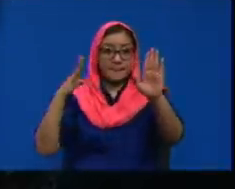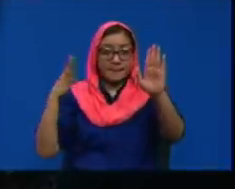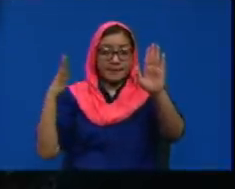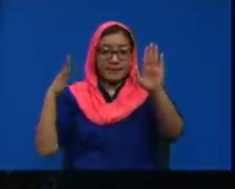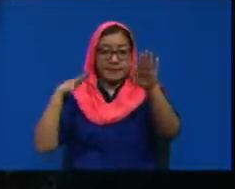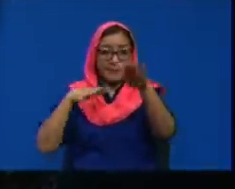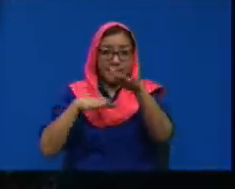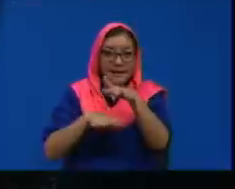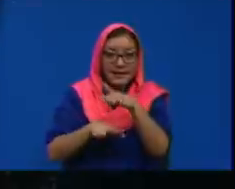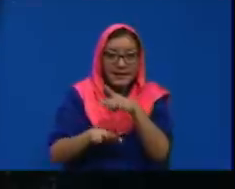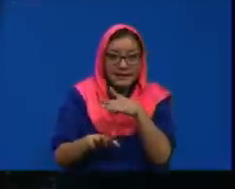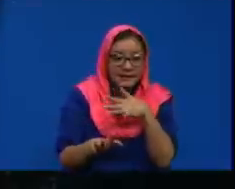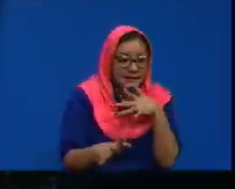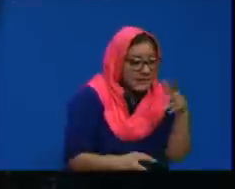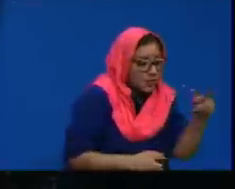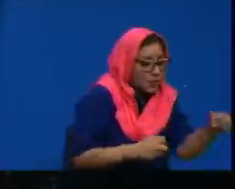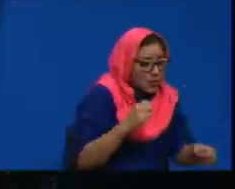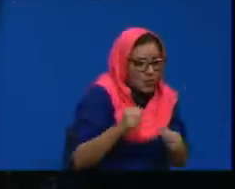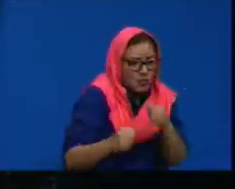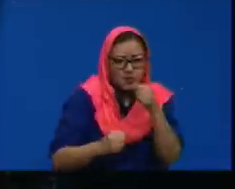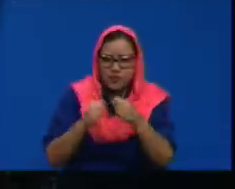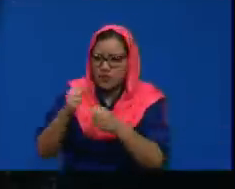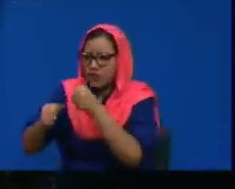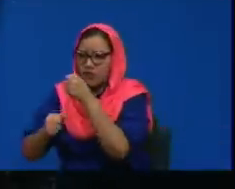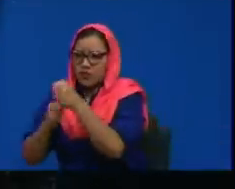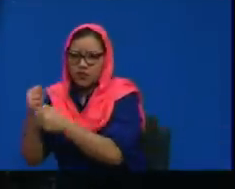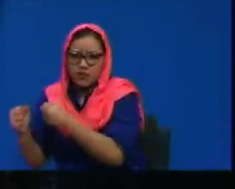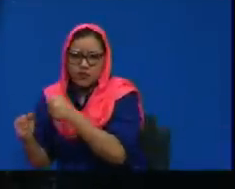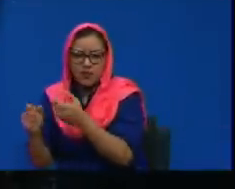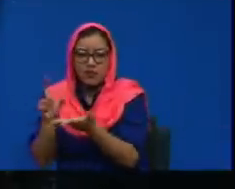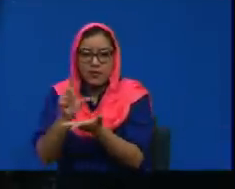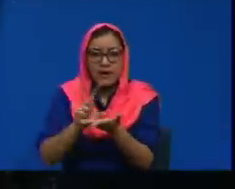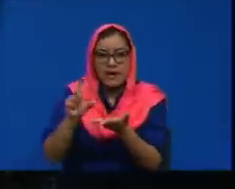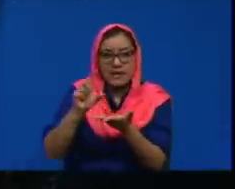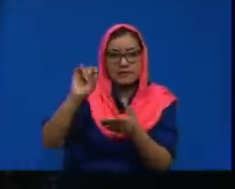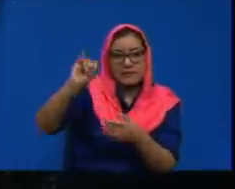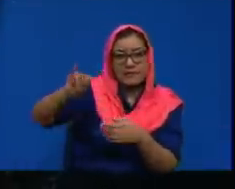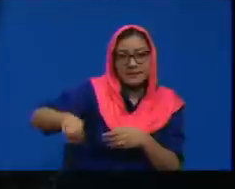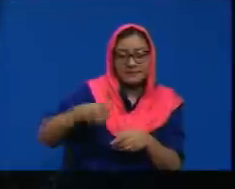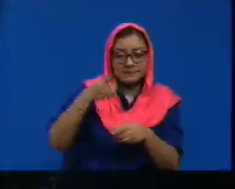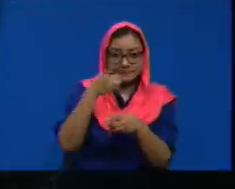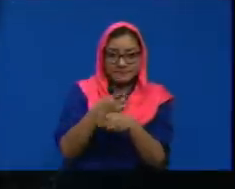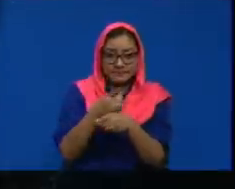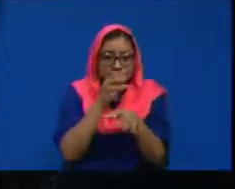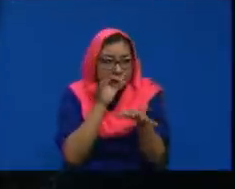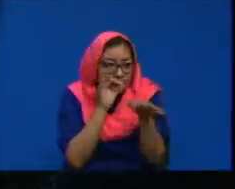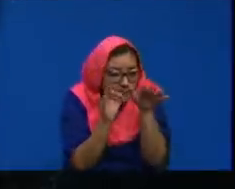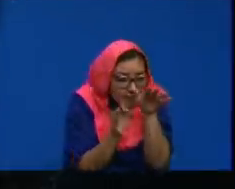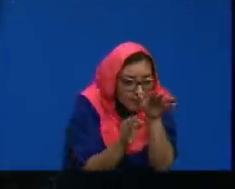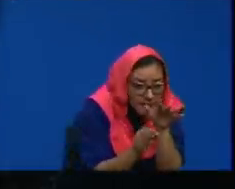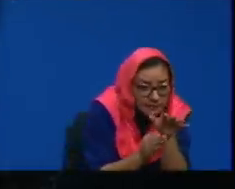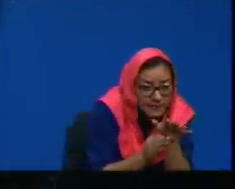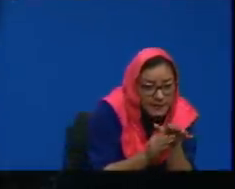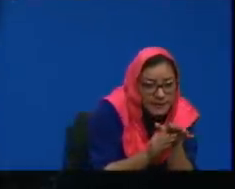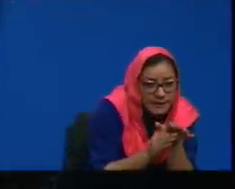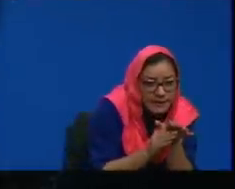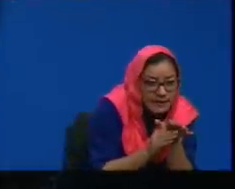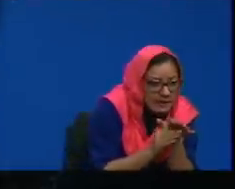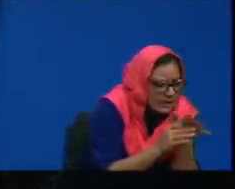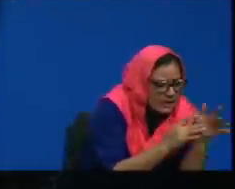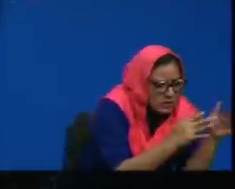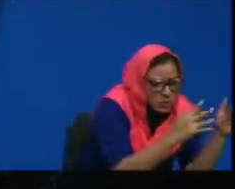entra, corre a mí. Yo soy tu ciudad de justicia, soy tu escondedero, y cuando venga